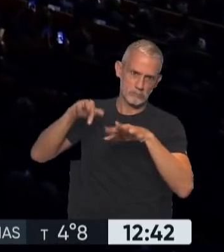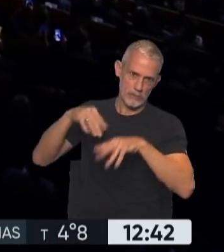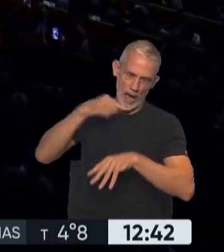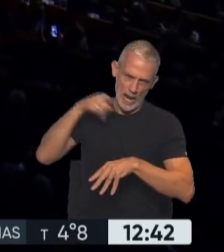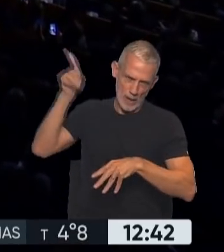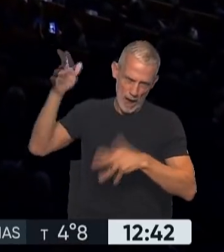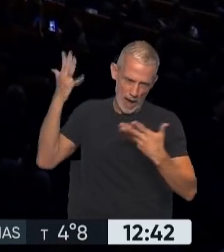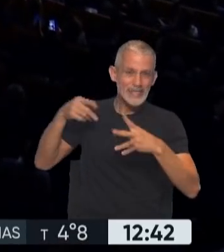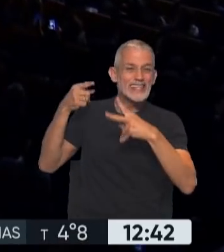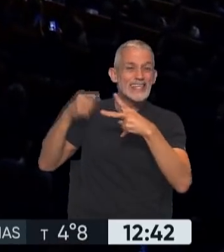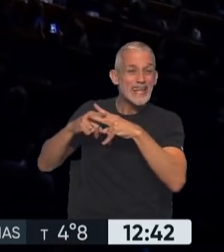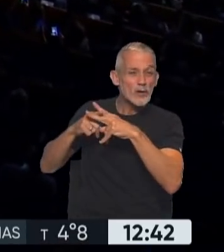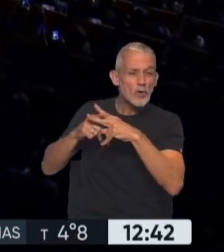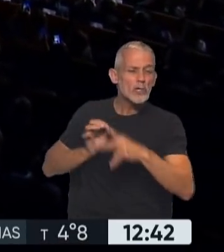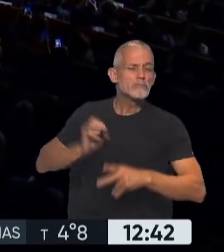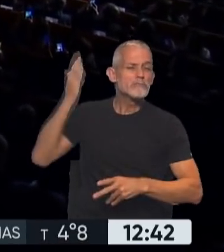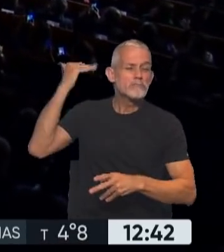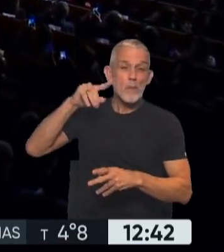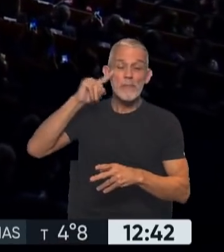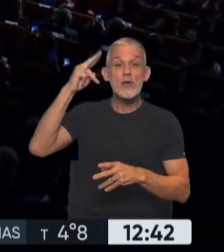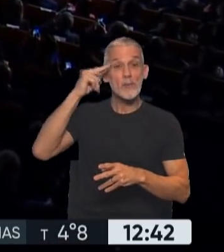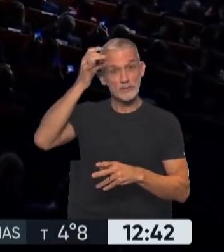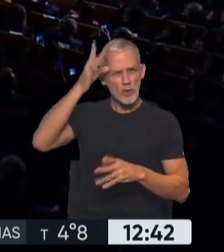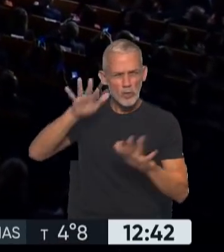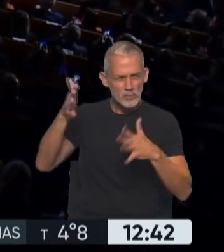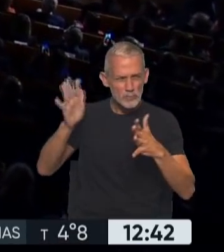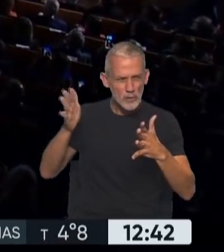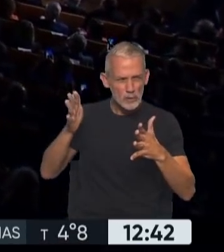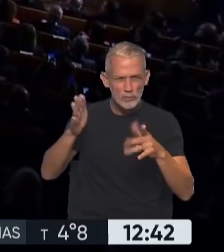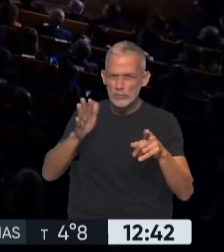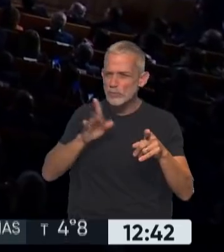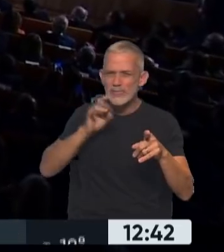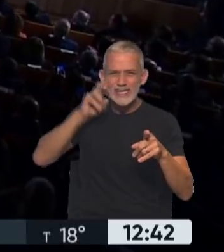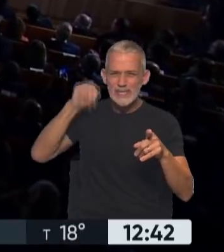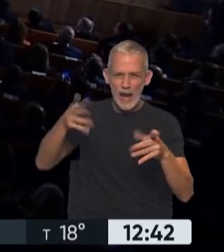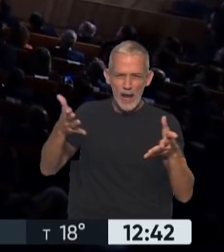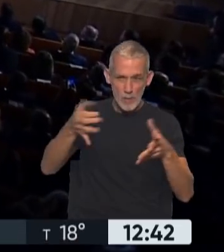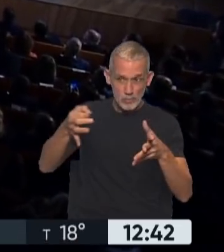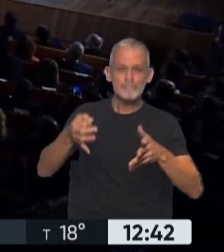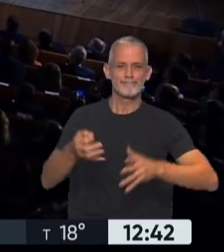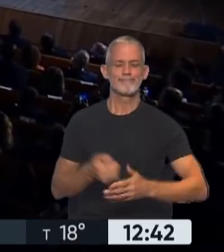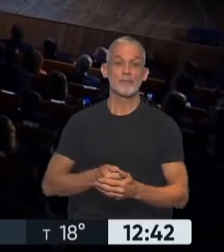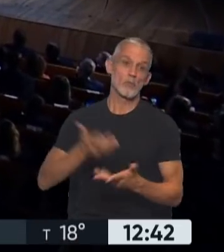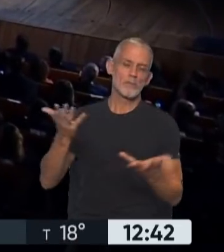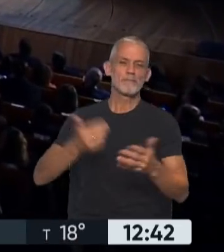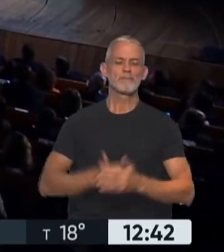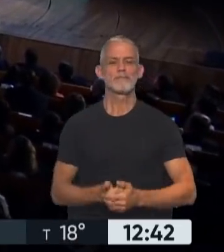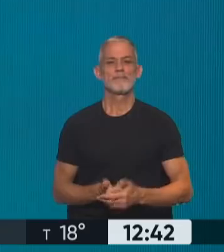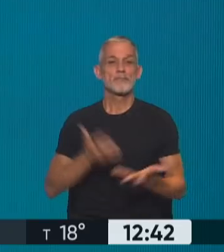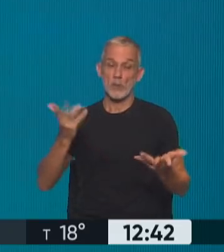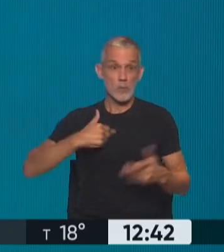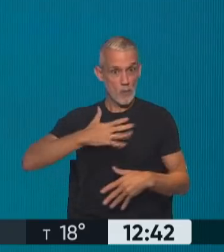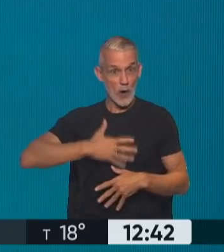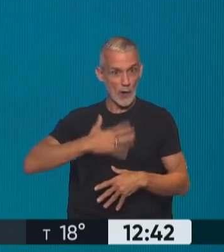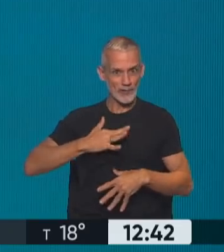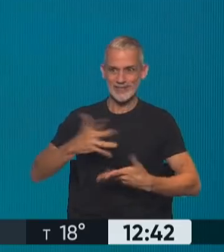una tecnología que data de 1912, ¿no, Tristán? Bueno, nada, estoy muy